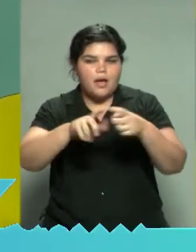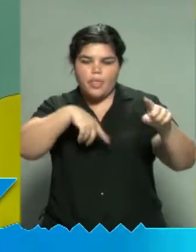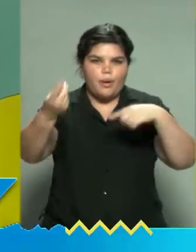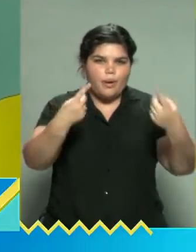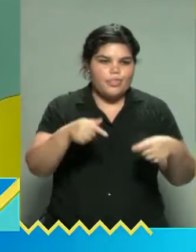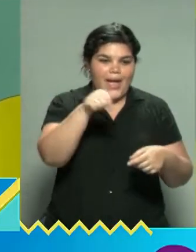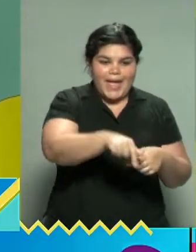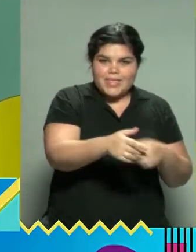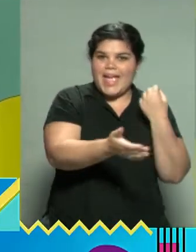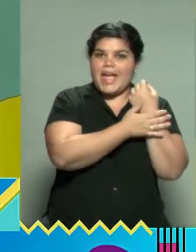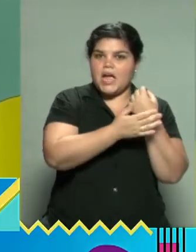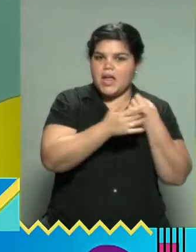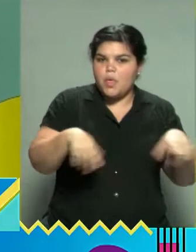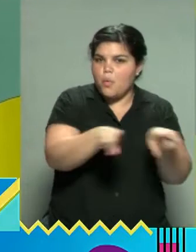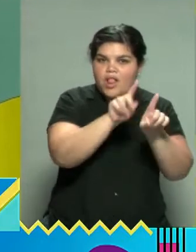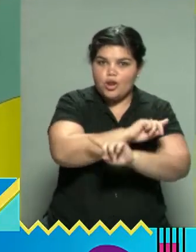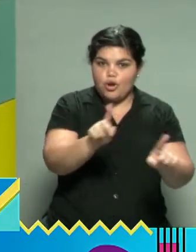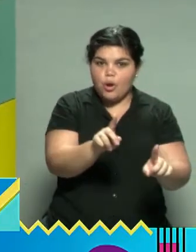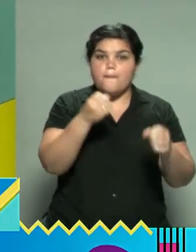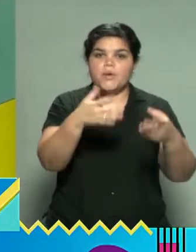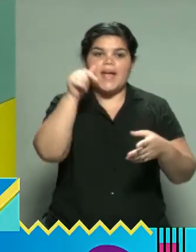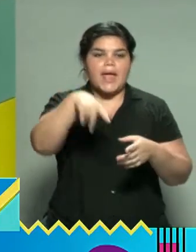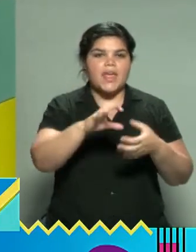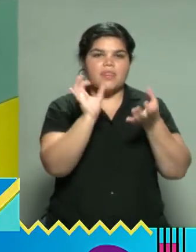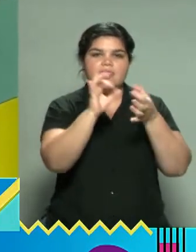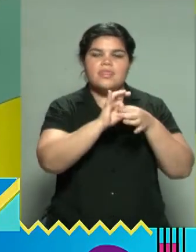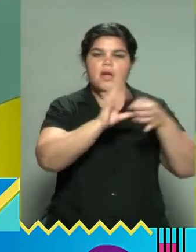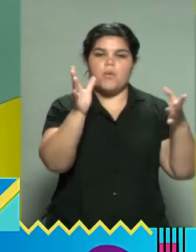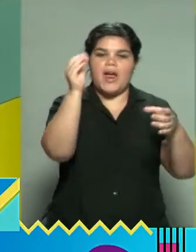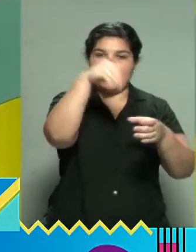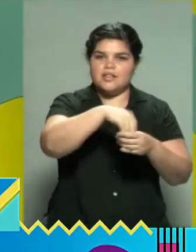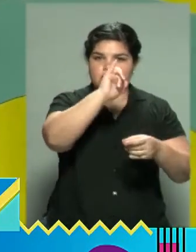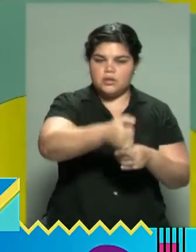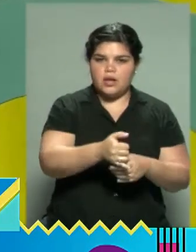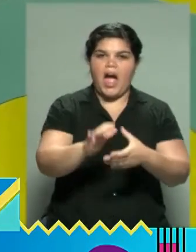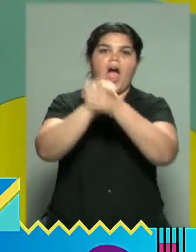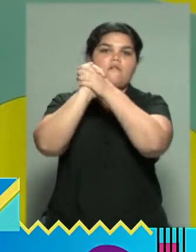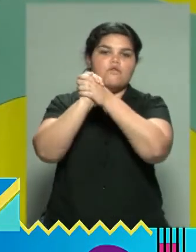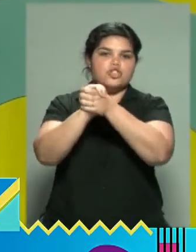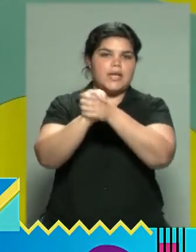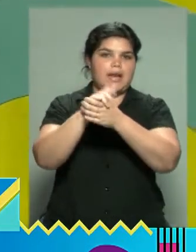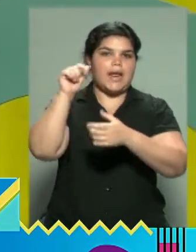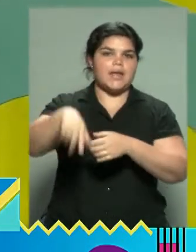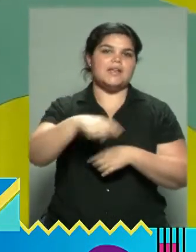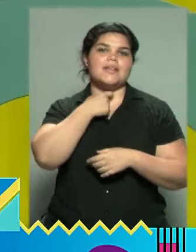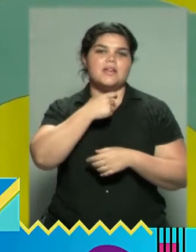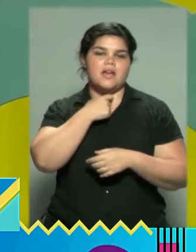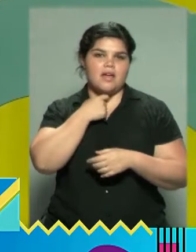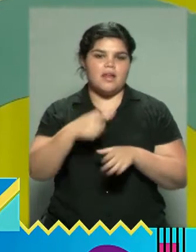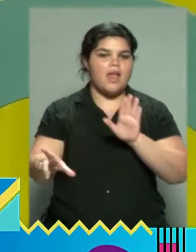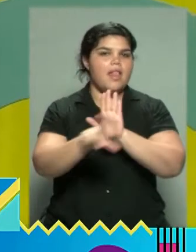distintos gremios. ¿Por qué? Porque por ahí hay una democracia interna. Alfonsín quiso hacer la ley Mucci